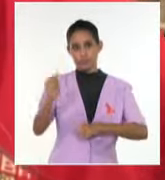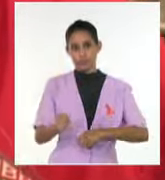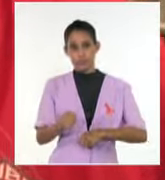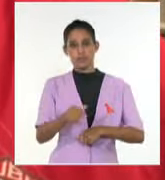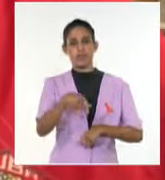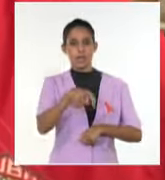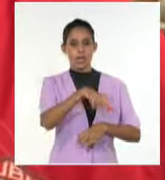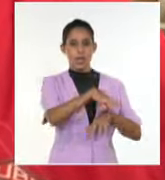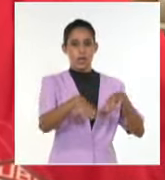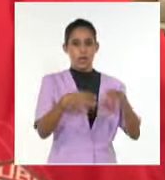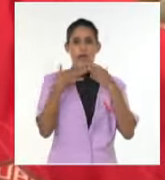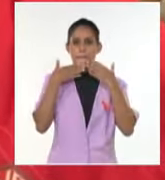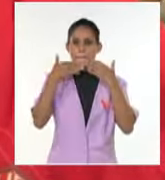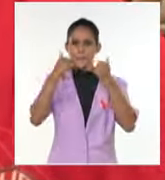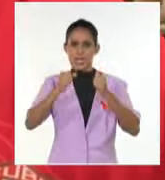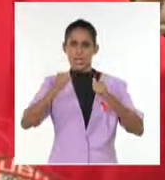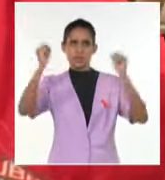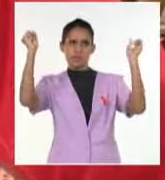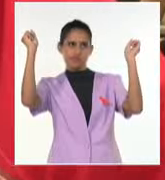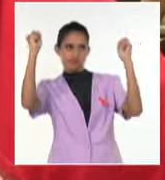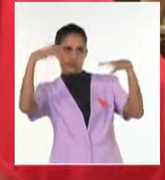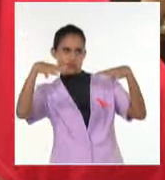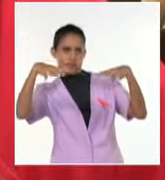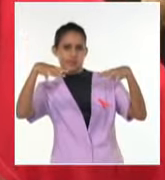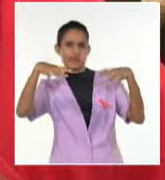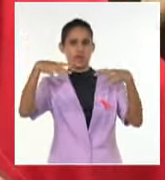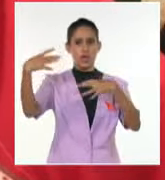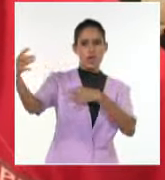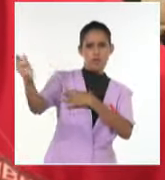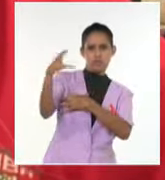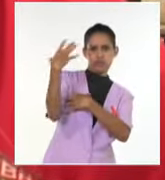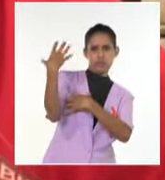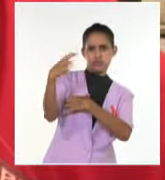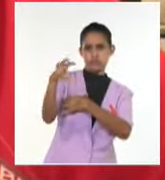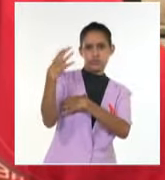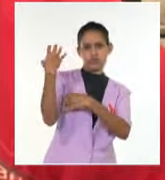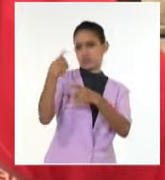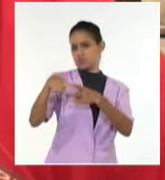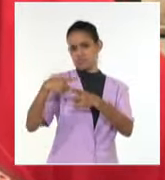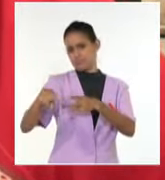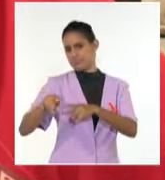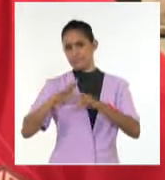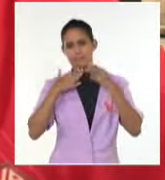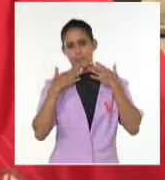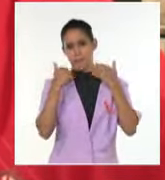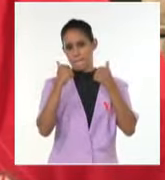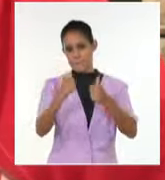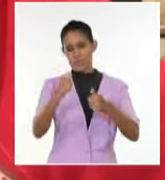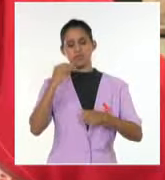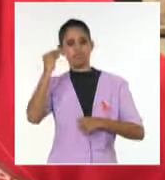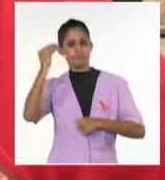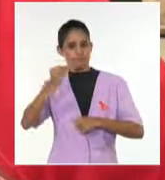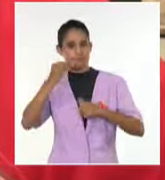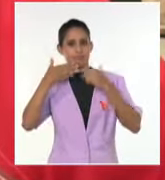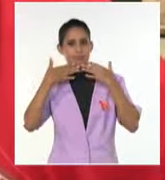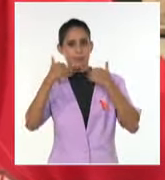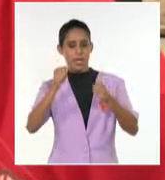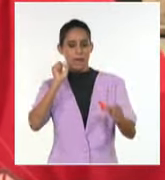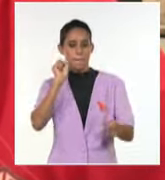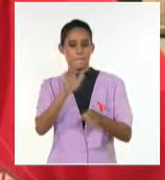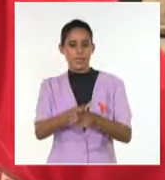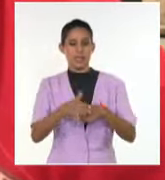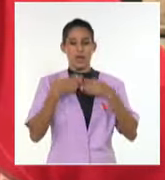buenas, tanto en lo técnico como desde el punto de vista humano. Creo que es algo que ha iniciado bien y